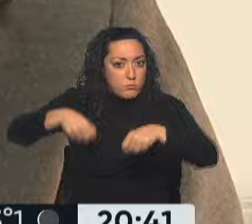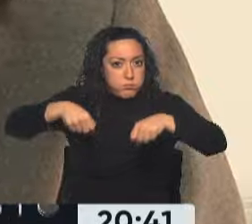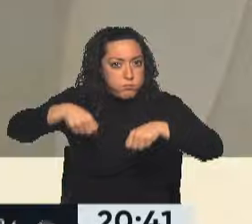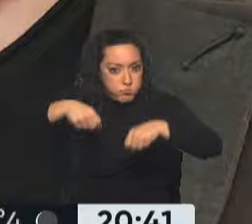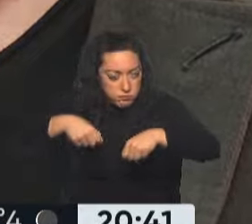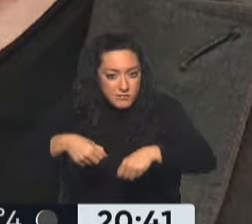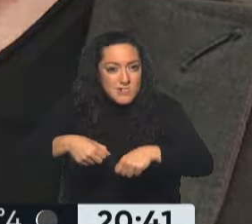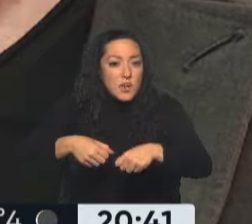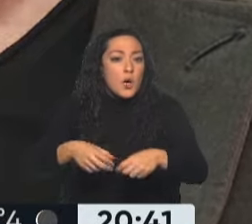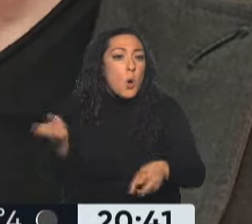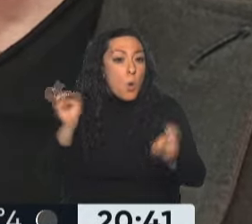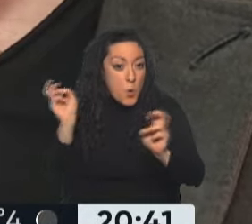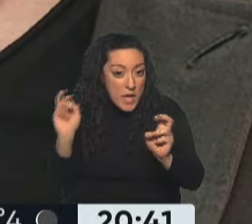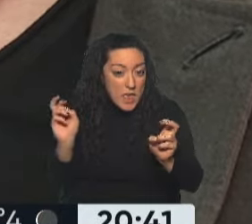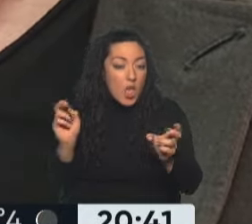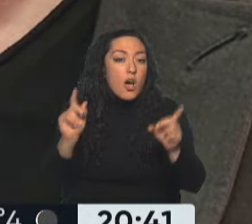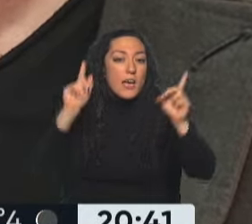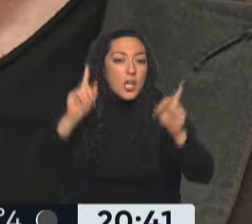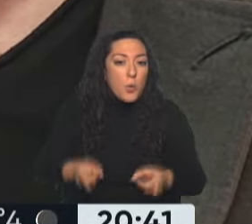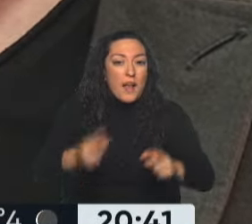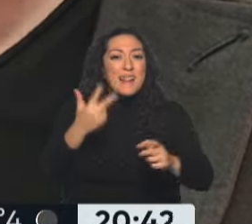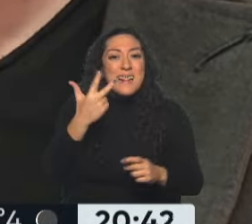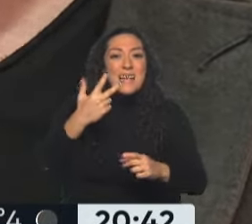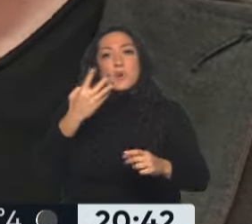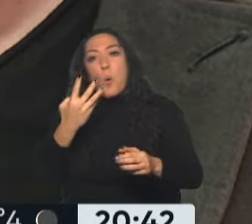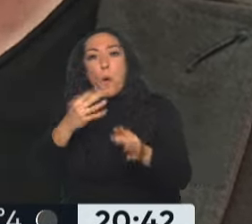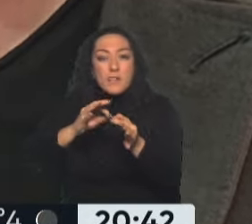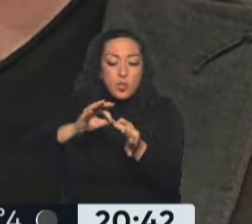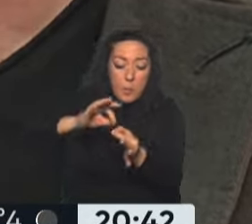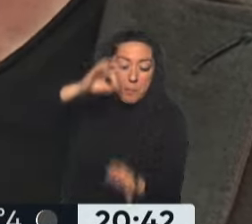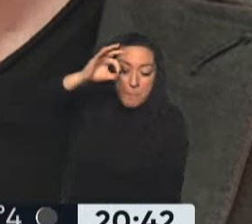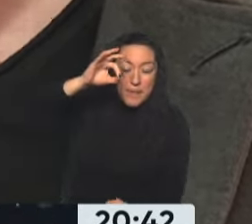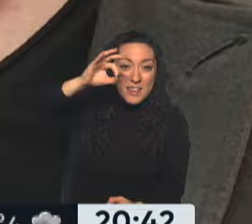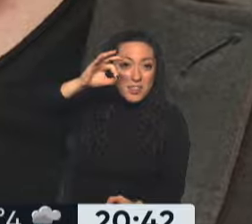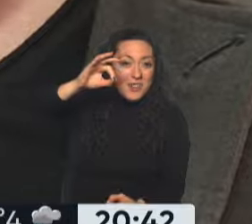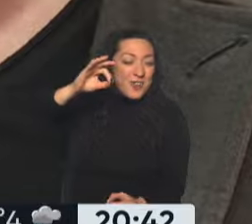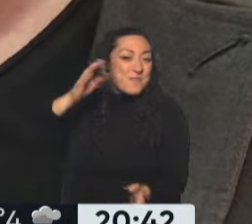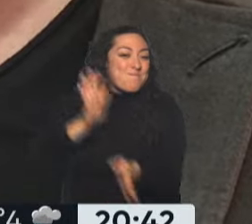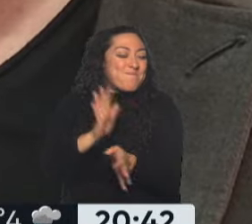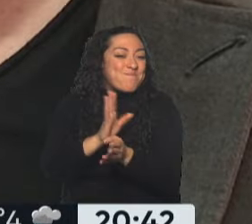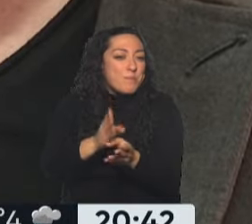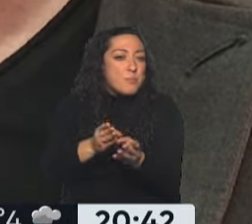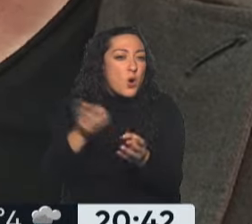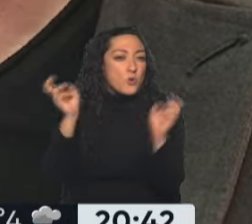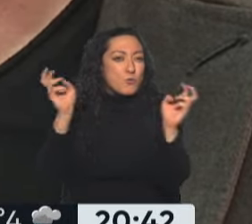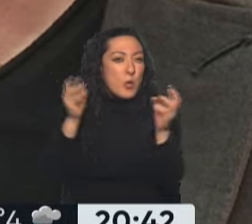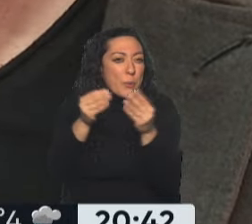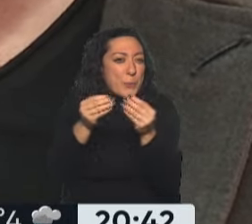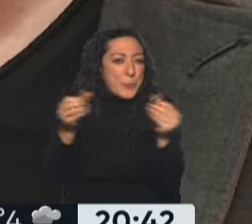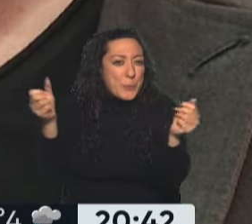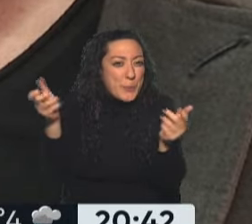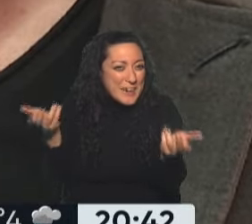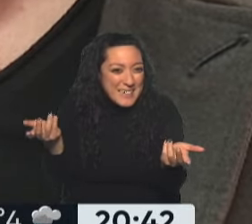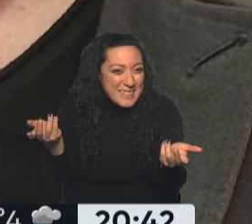ruido, pero como están a 3, 4 metros de la superficie, digamos que se puede